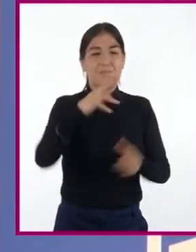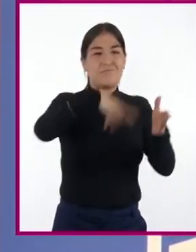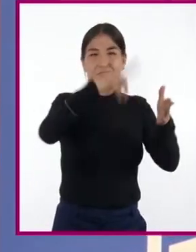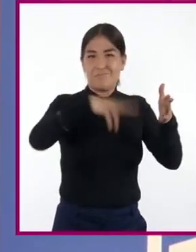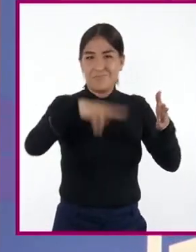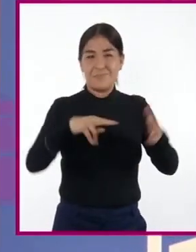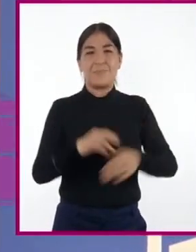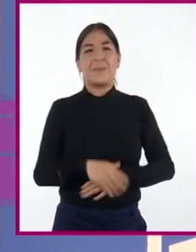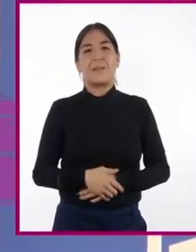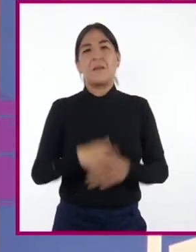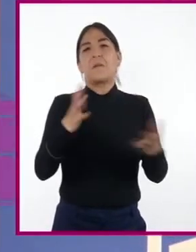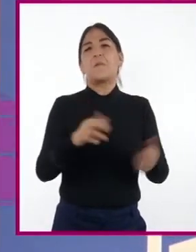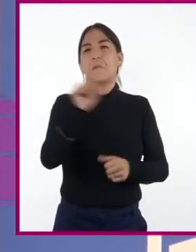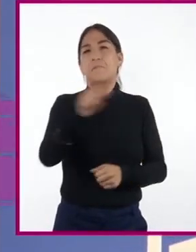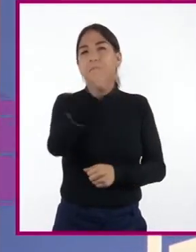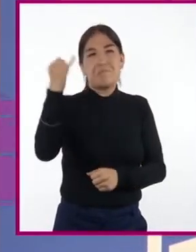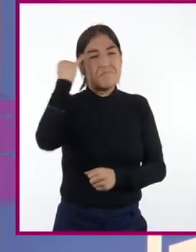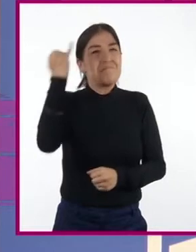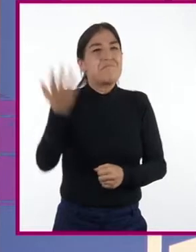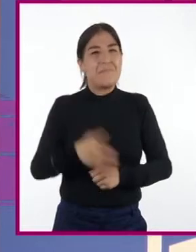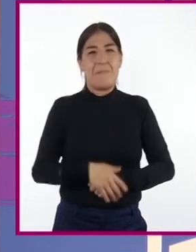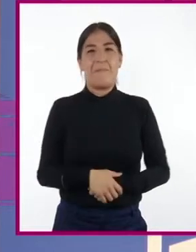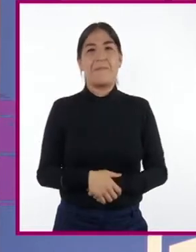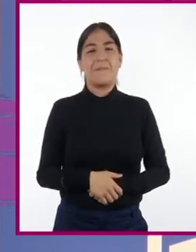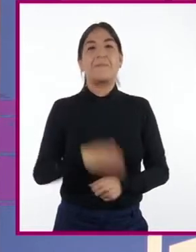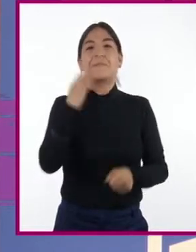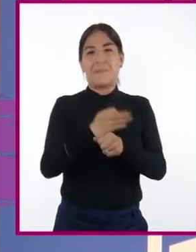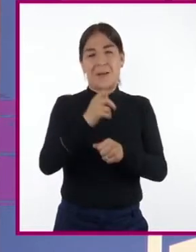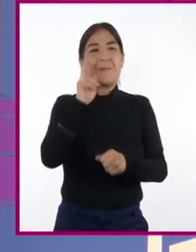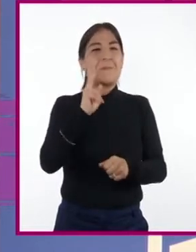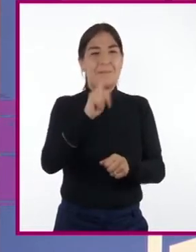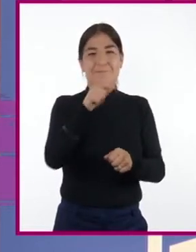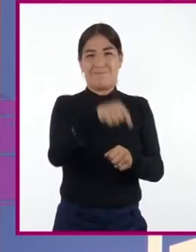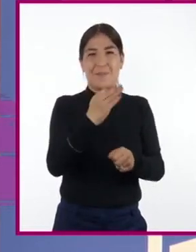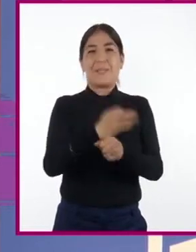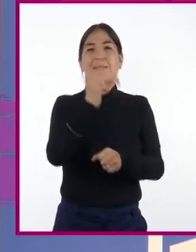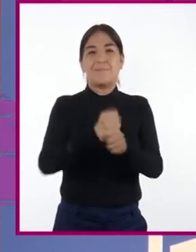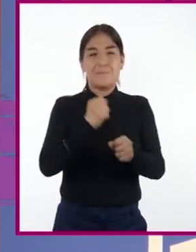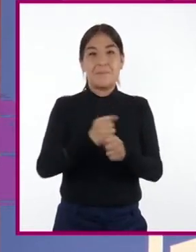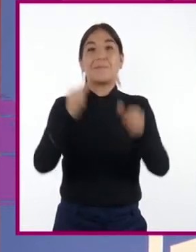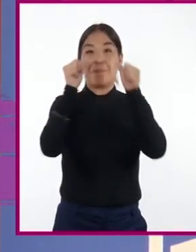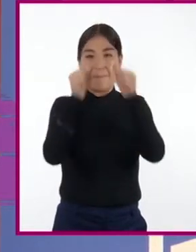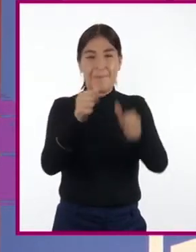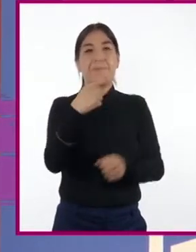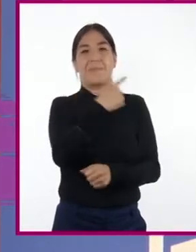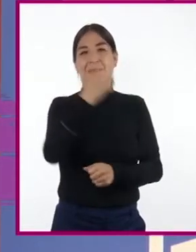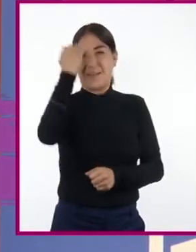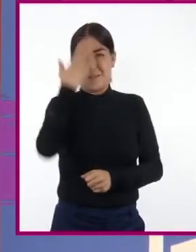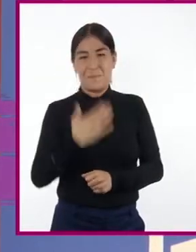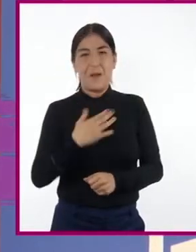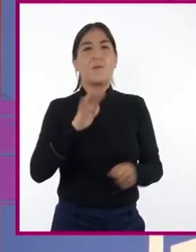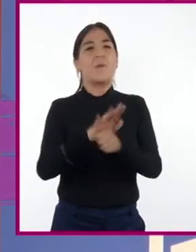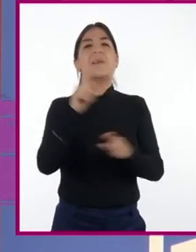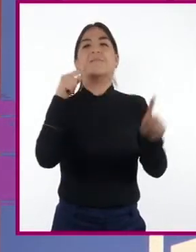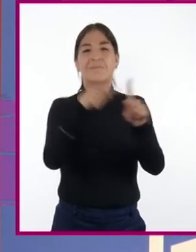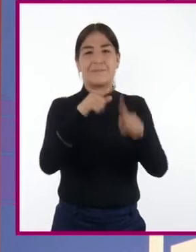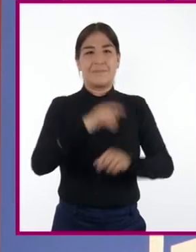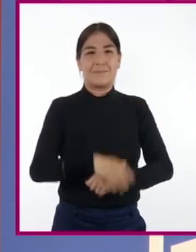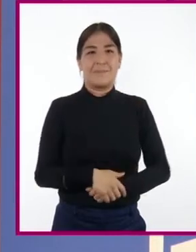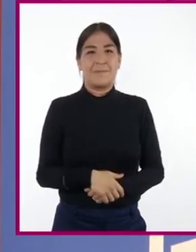pinturas. ¿Qué otras se les ocurre? Vamos a poner eso en práctica. Pongamos atención a las siguientes imágenes e identifiquemos.